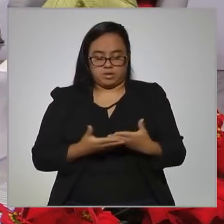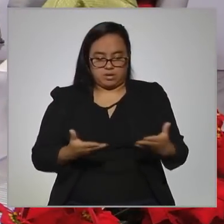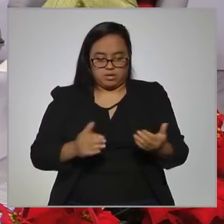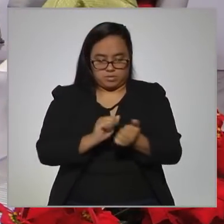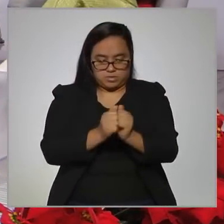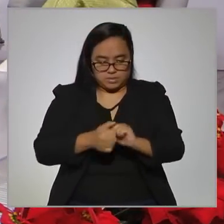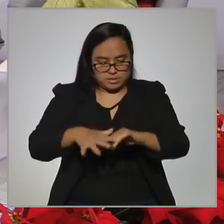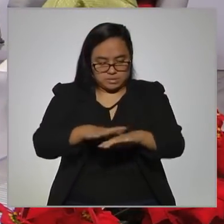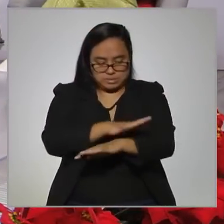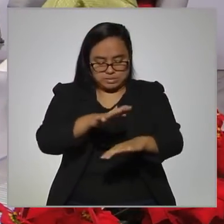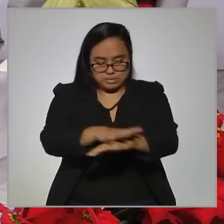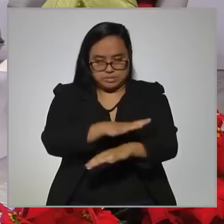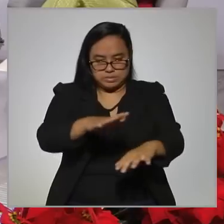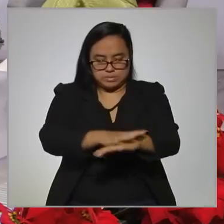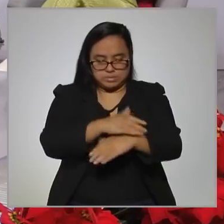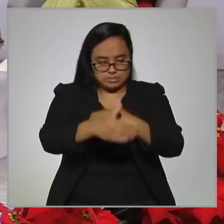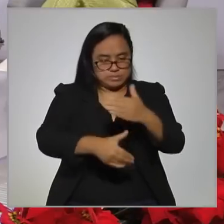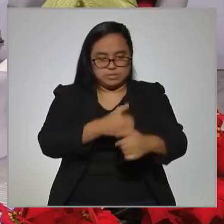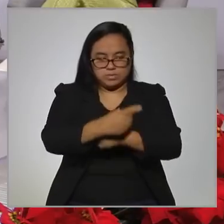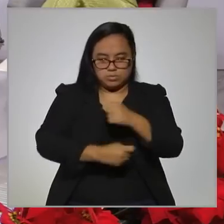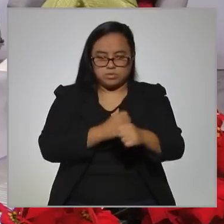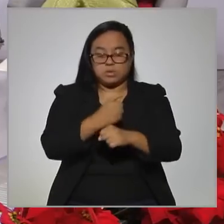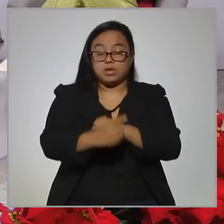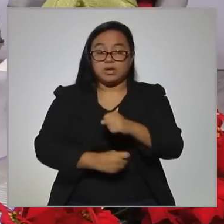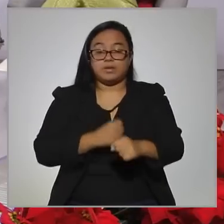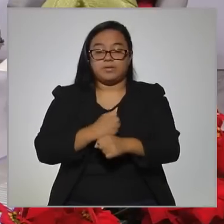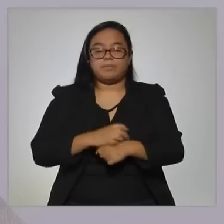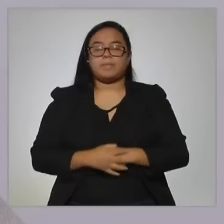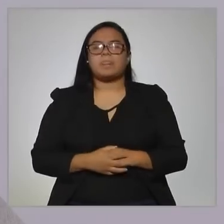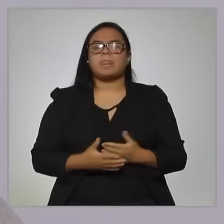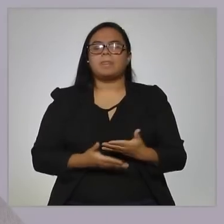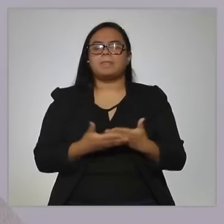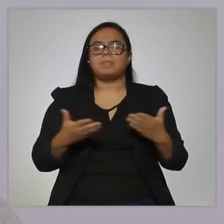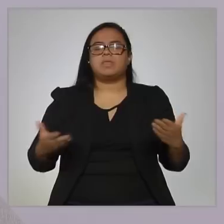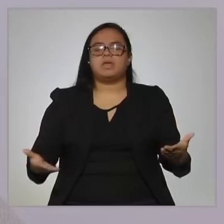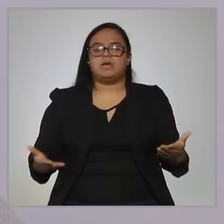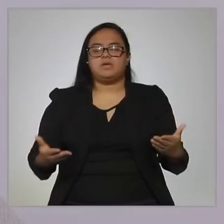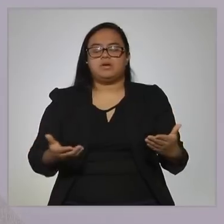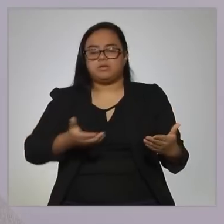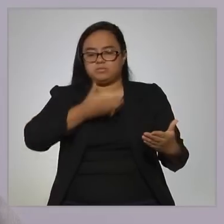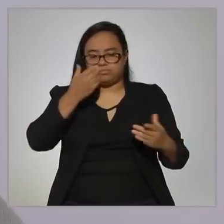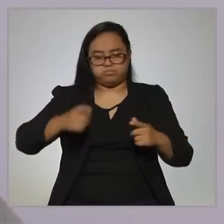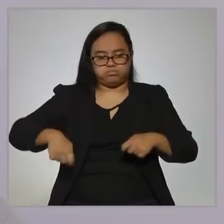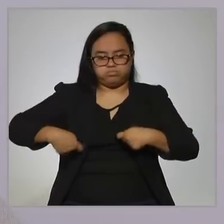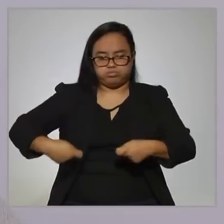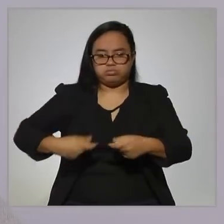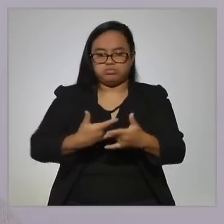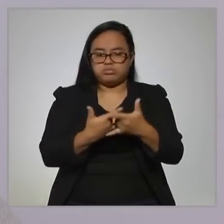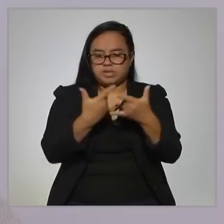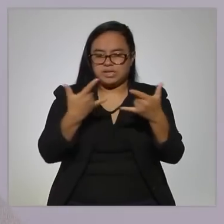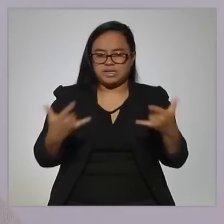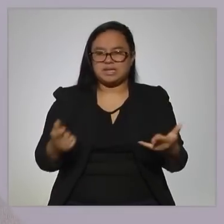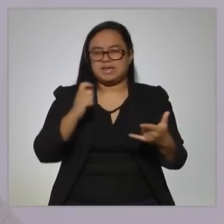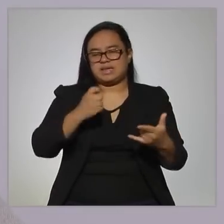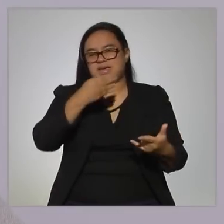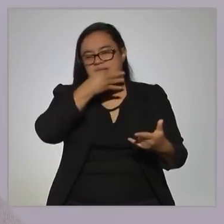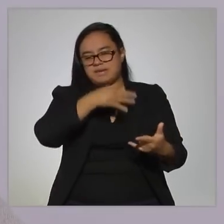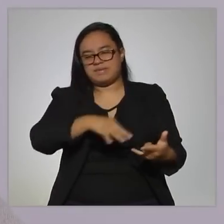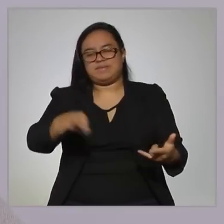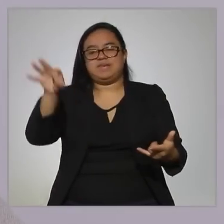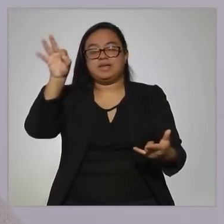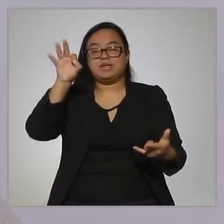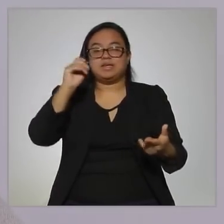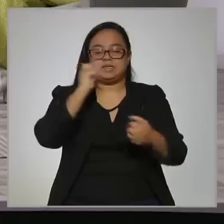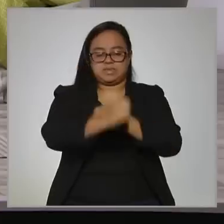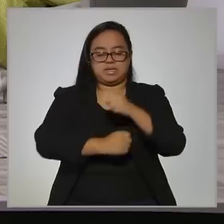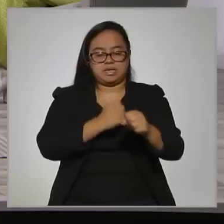transformaciones consecutivas a lo largo del año. Ahora, volviendo al caso de la tradición histórica de esta celebración